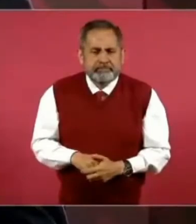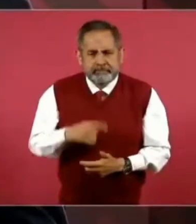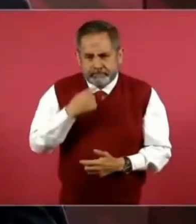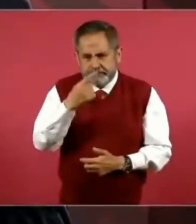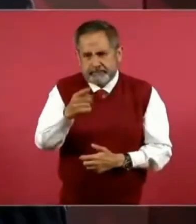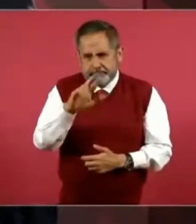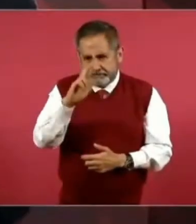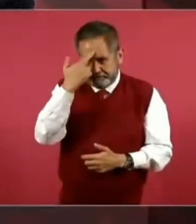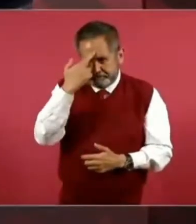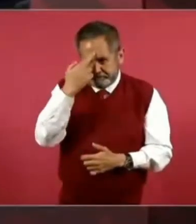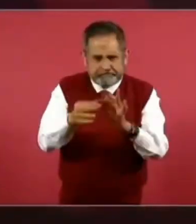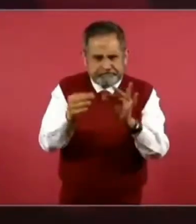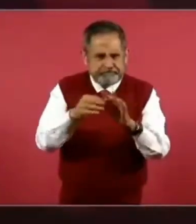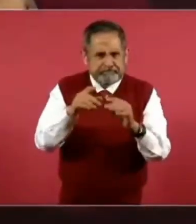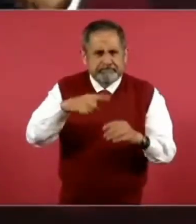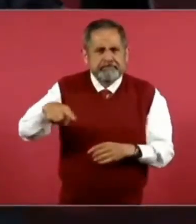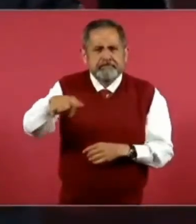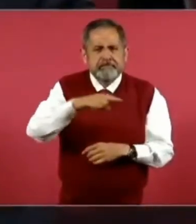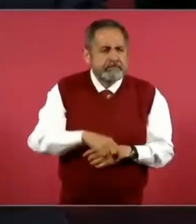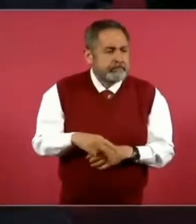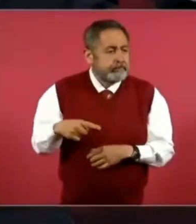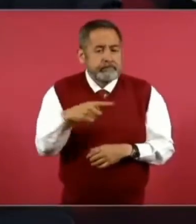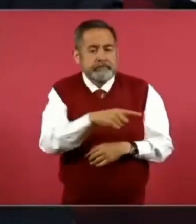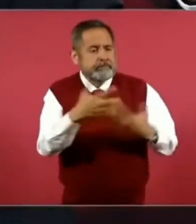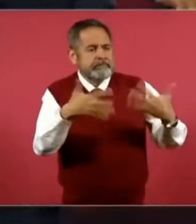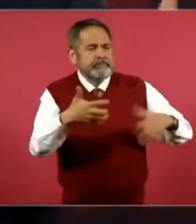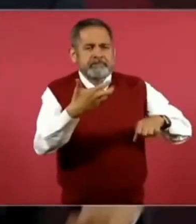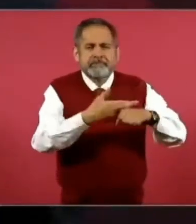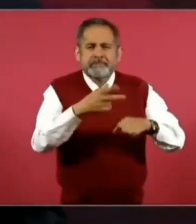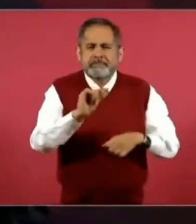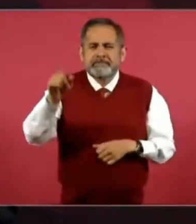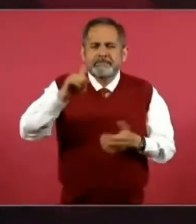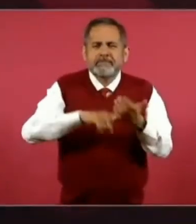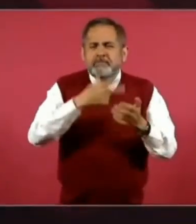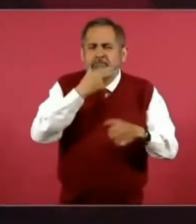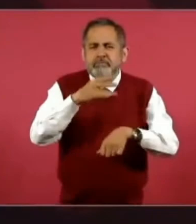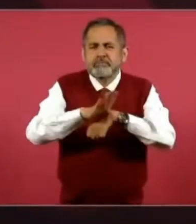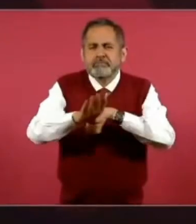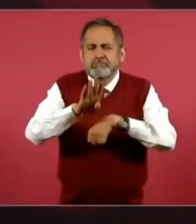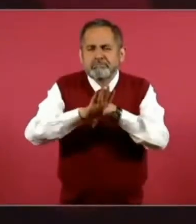recordaba que el empresario famoso brasileño